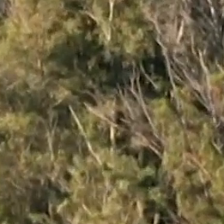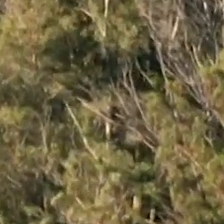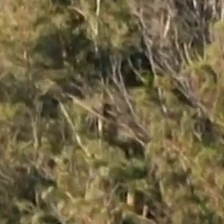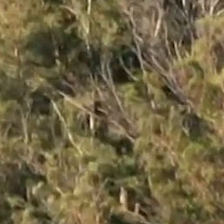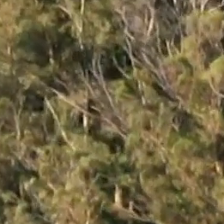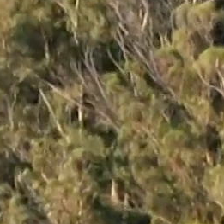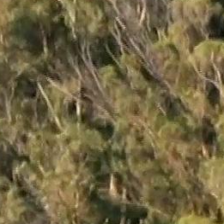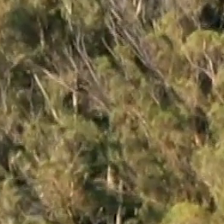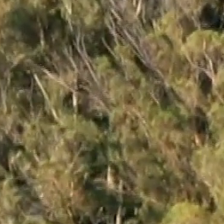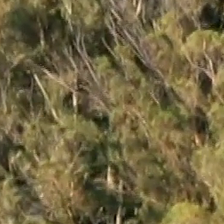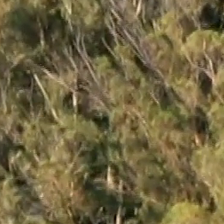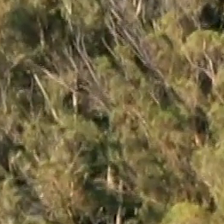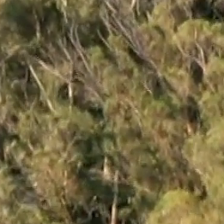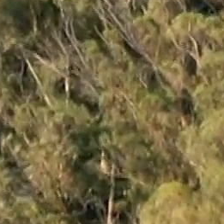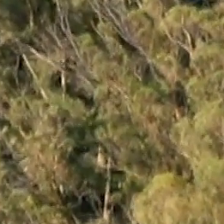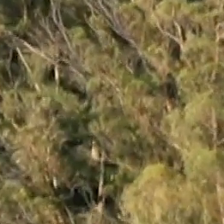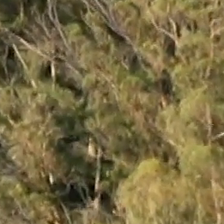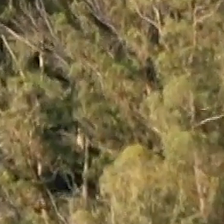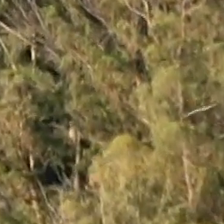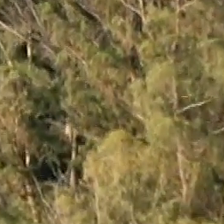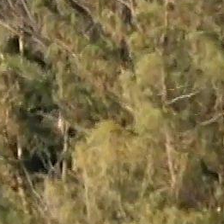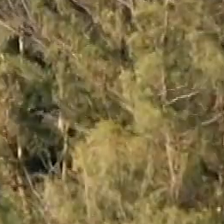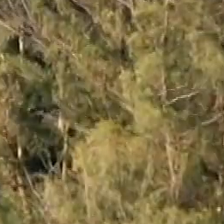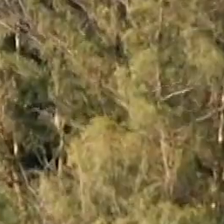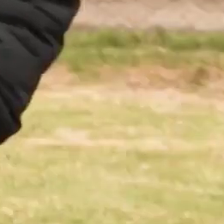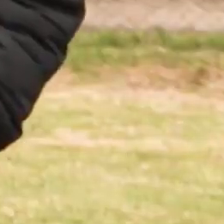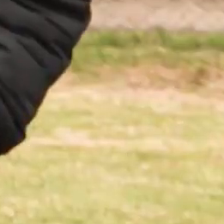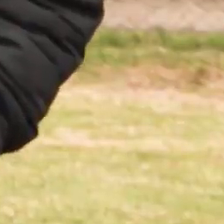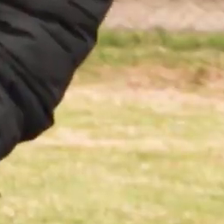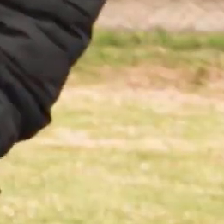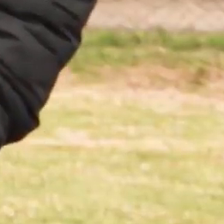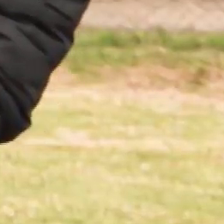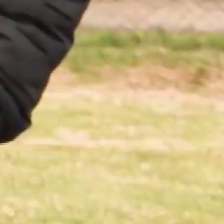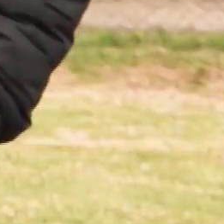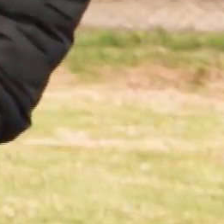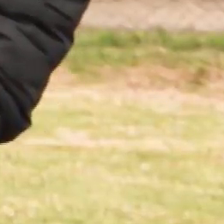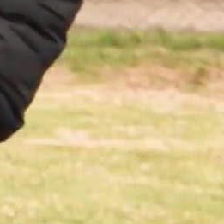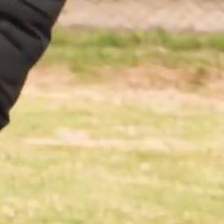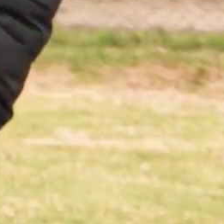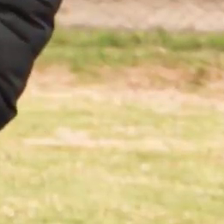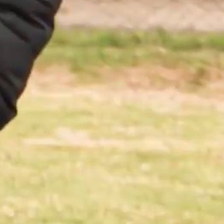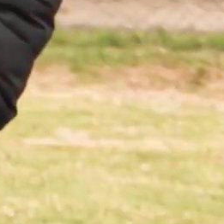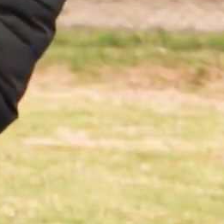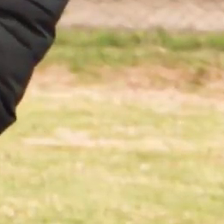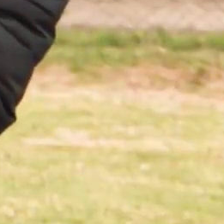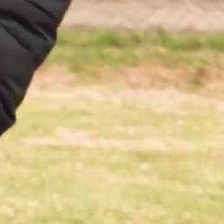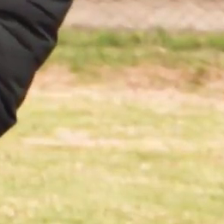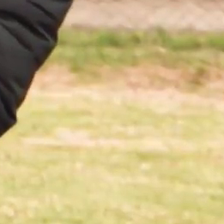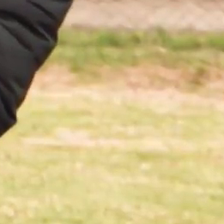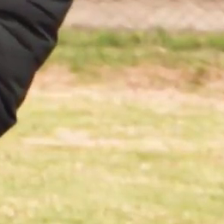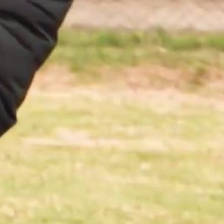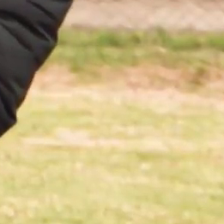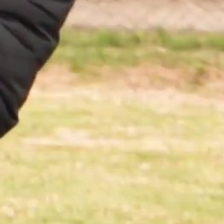Fue, vamos a decir, como un recreo para nosotros.